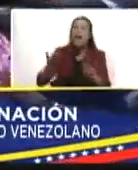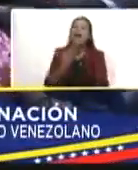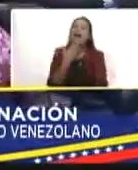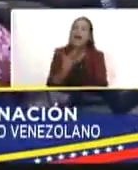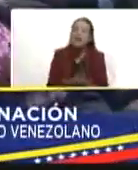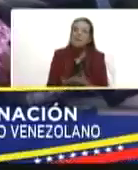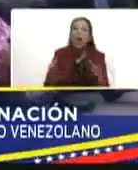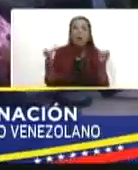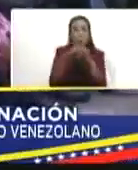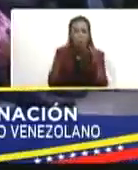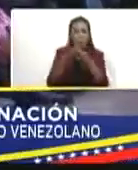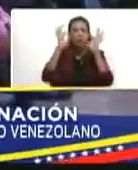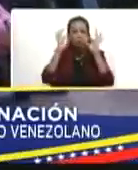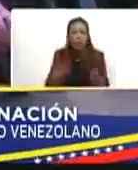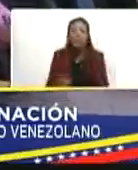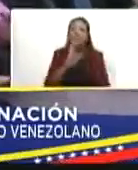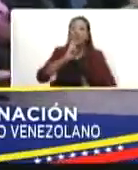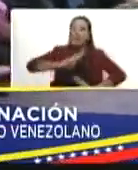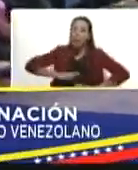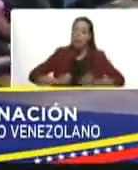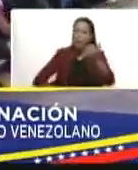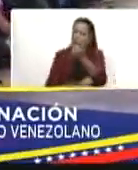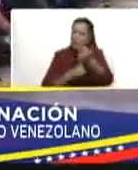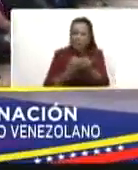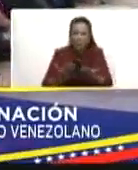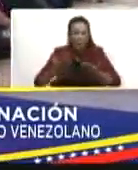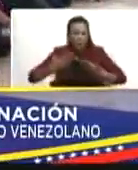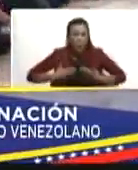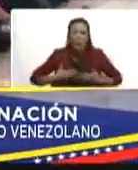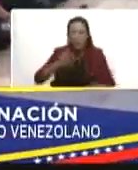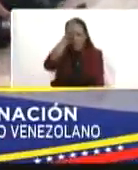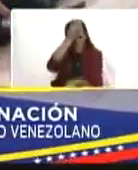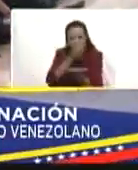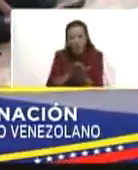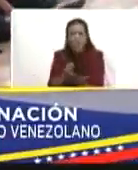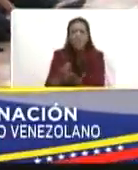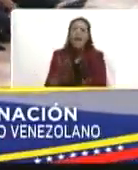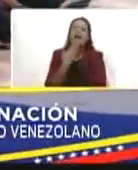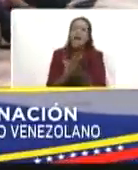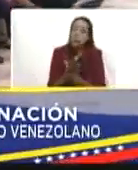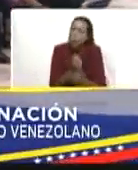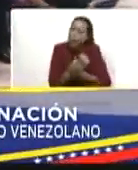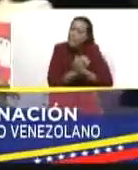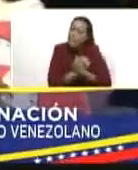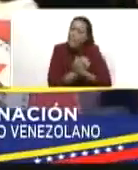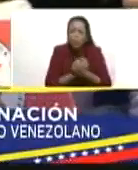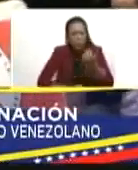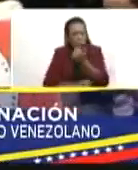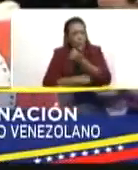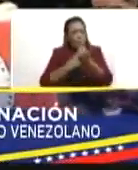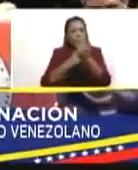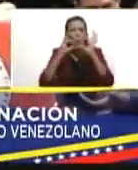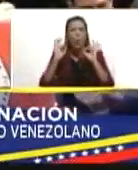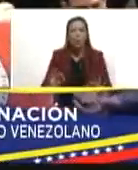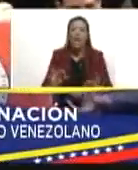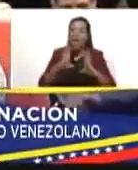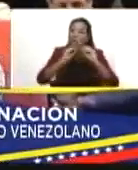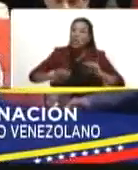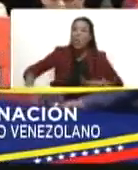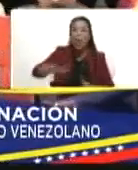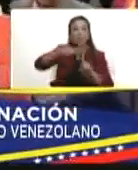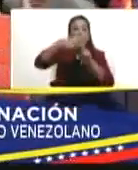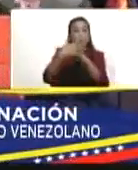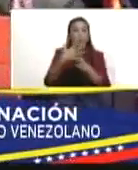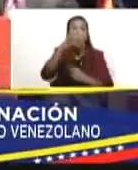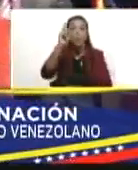Obrera venezolana su respaldo su lealtad su fiabilidad su amor su apoyo en to